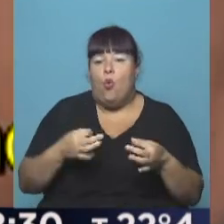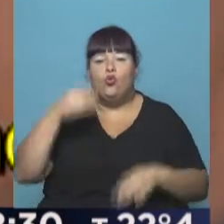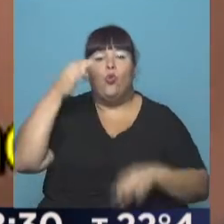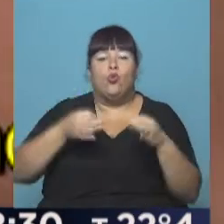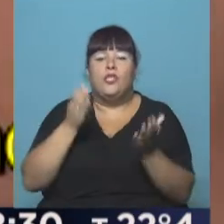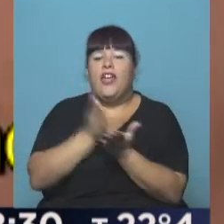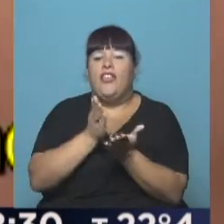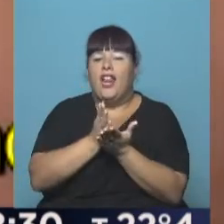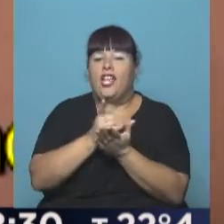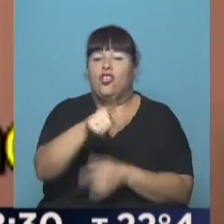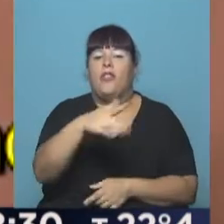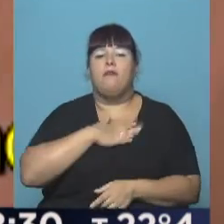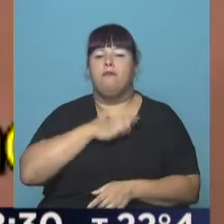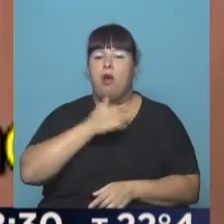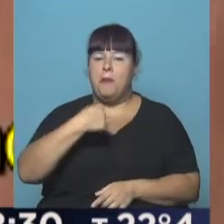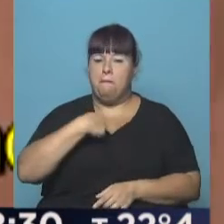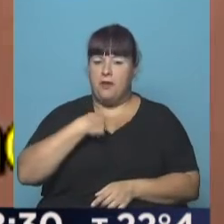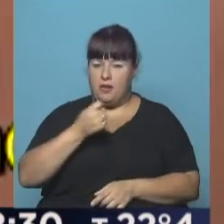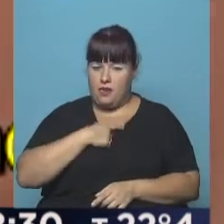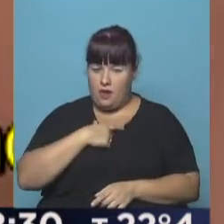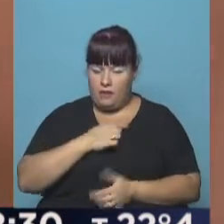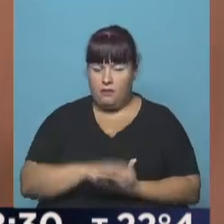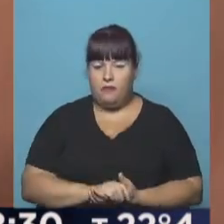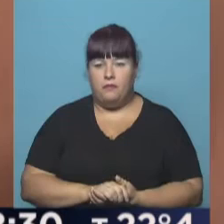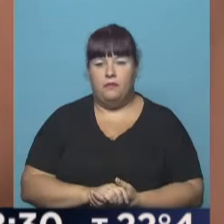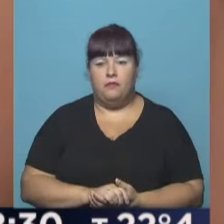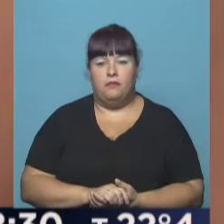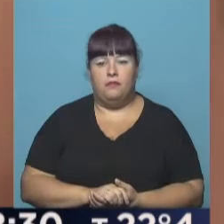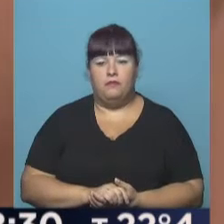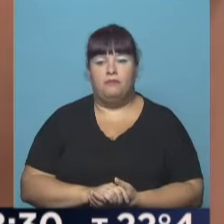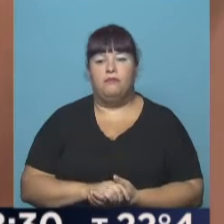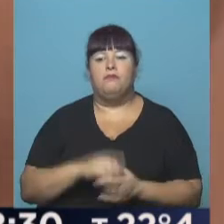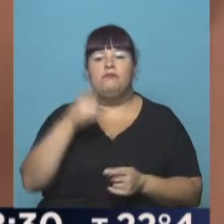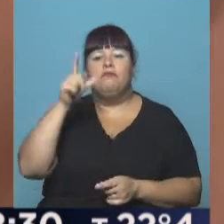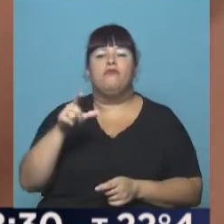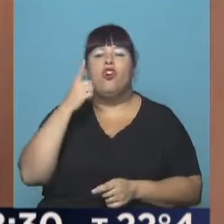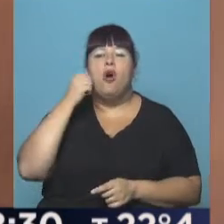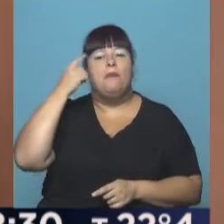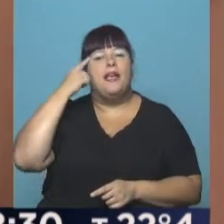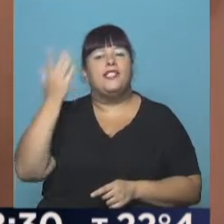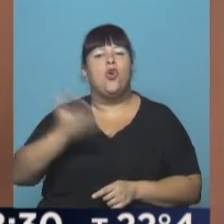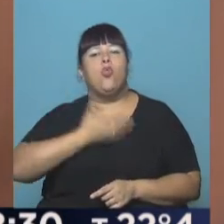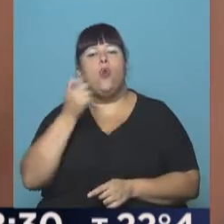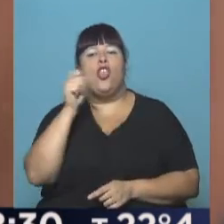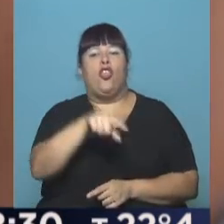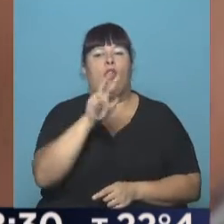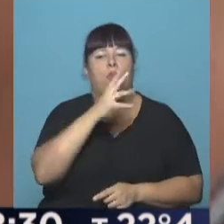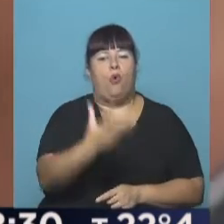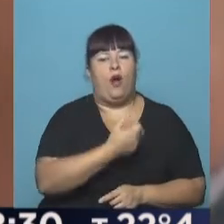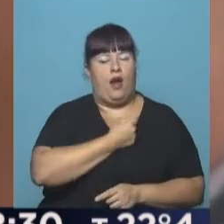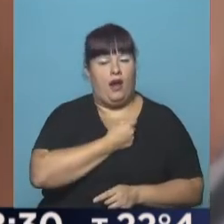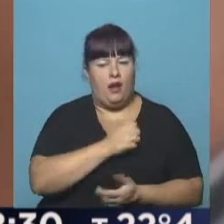toda justicia el derecho de propiedad privada que hace al hombre dueño de la mujer.